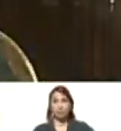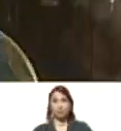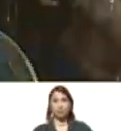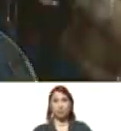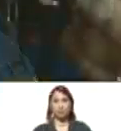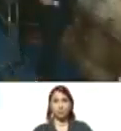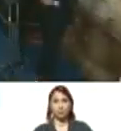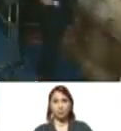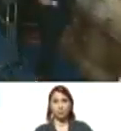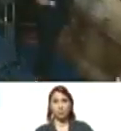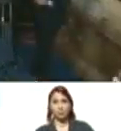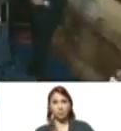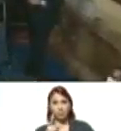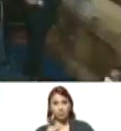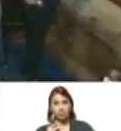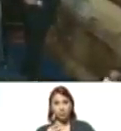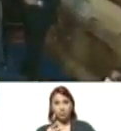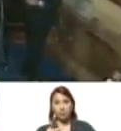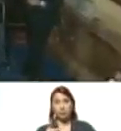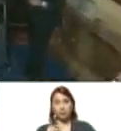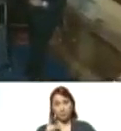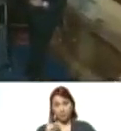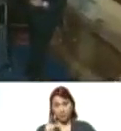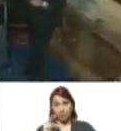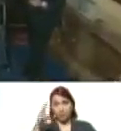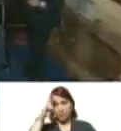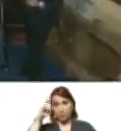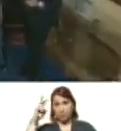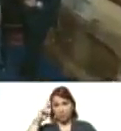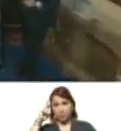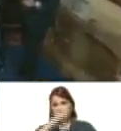vicecanciller del Caribe, Raúl Licauce,